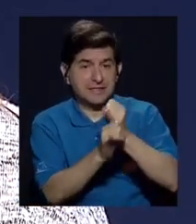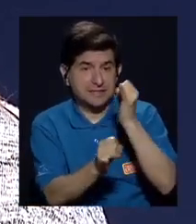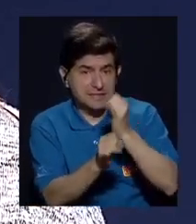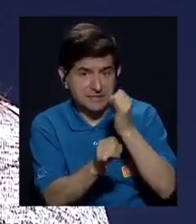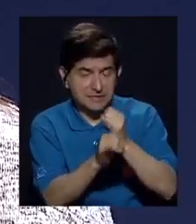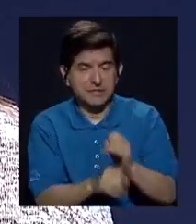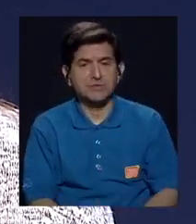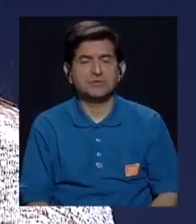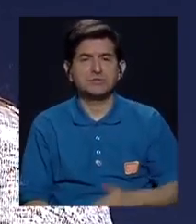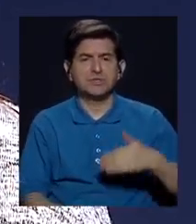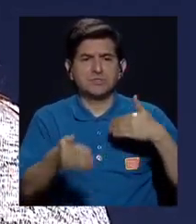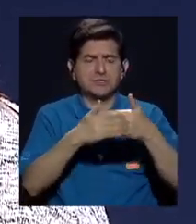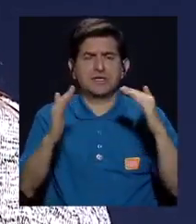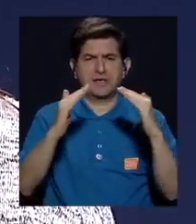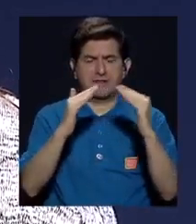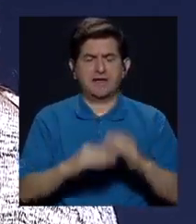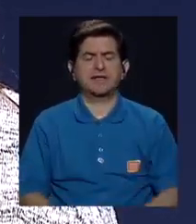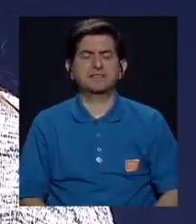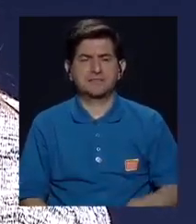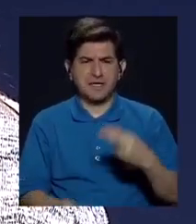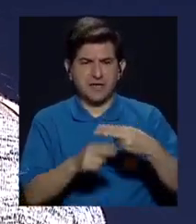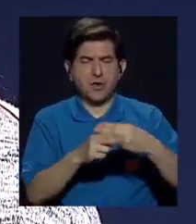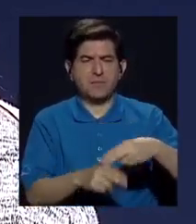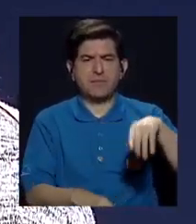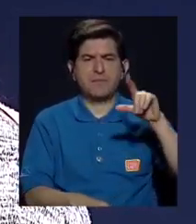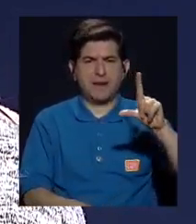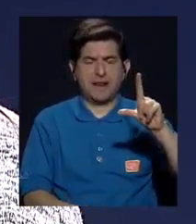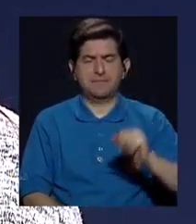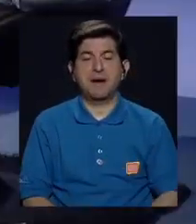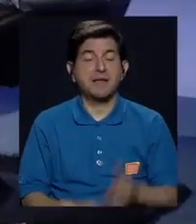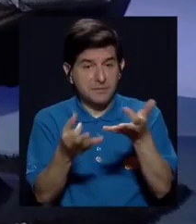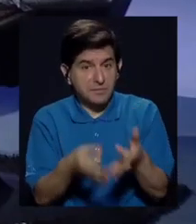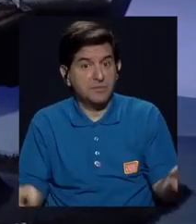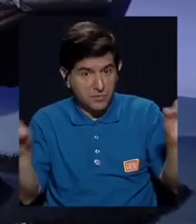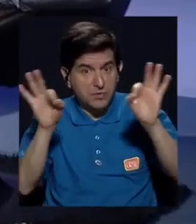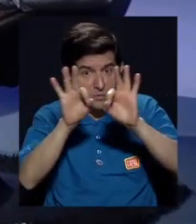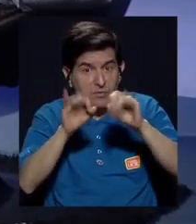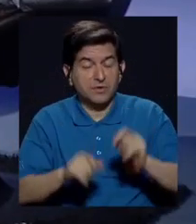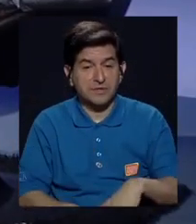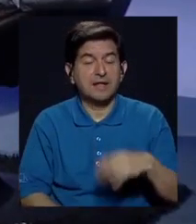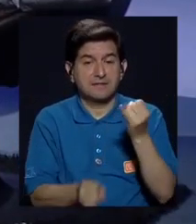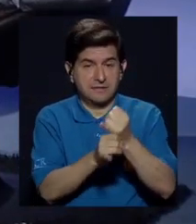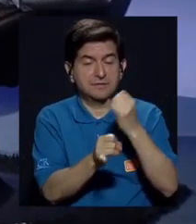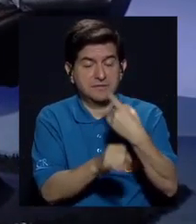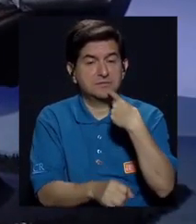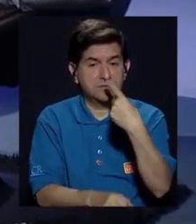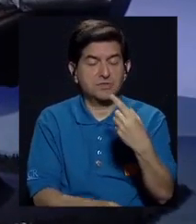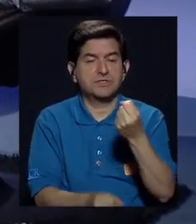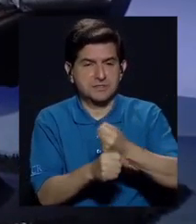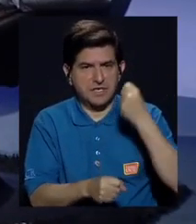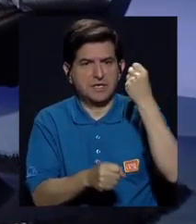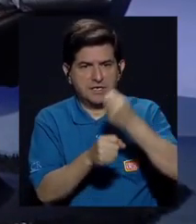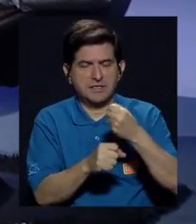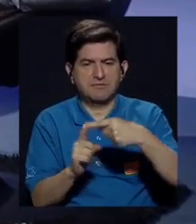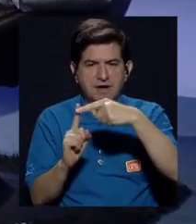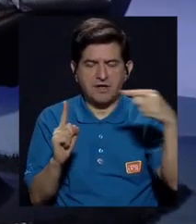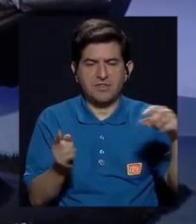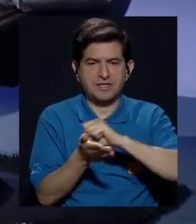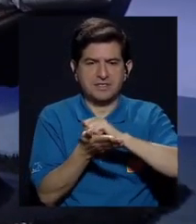que quedaba por mi casa que se llamaba LEMAI. Sí, es una institución muy importante y merece la pena destacar la labor que se hace de Santa